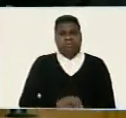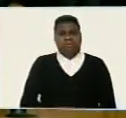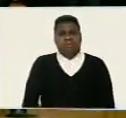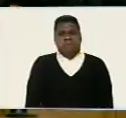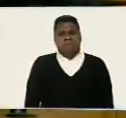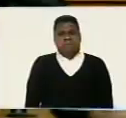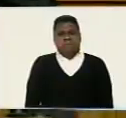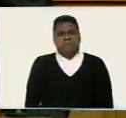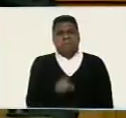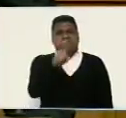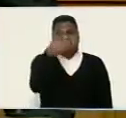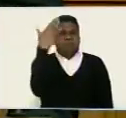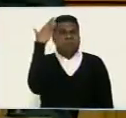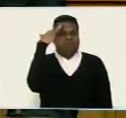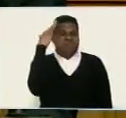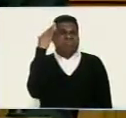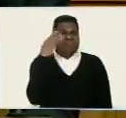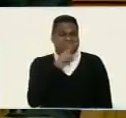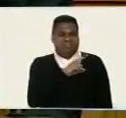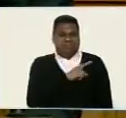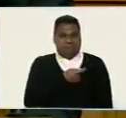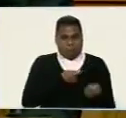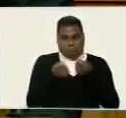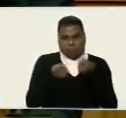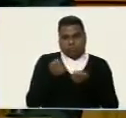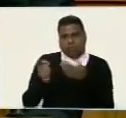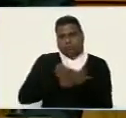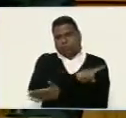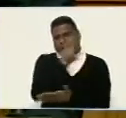bueno, ustedes tienen el mando principal.